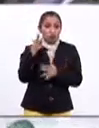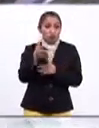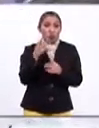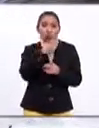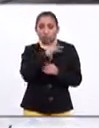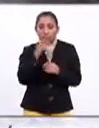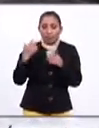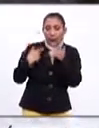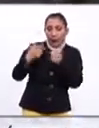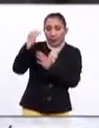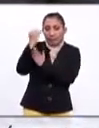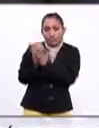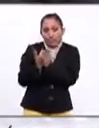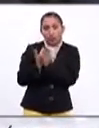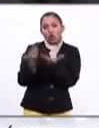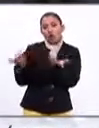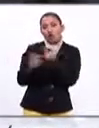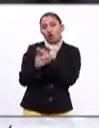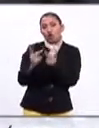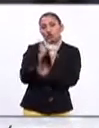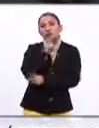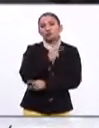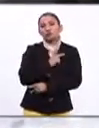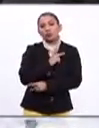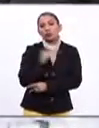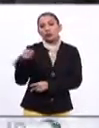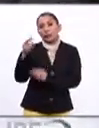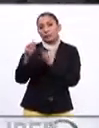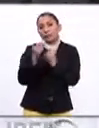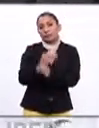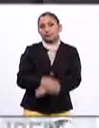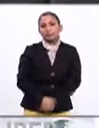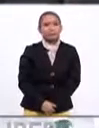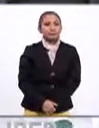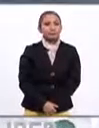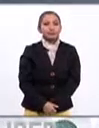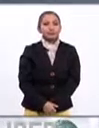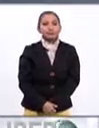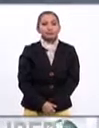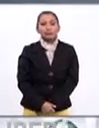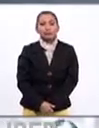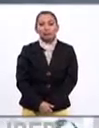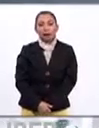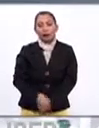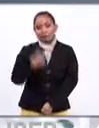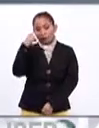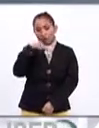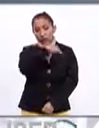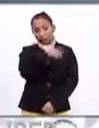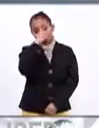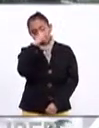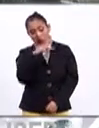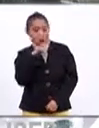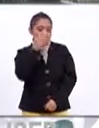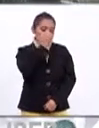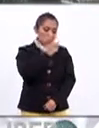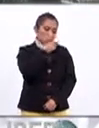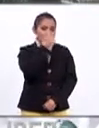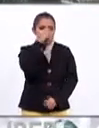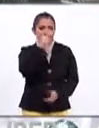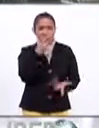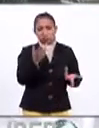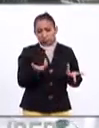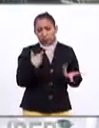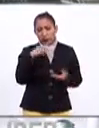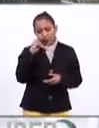con Rusia para disminuir la producción de petróleo en el mundo? Bueno, creo que para el caso de México, lo que se